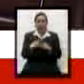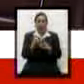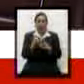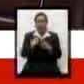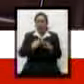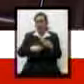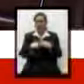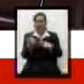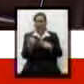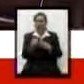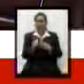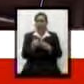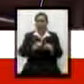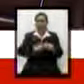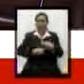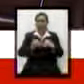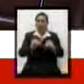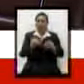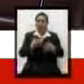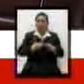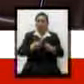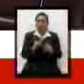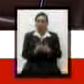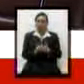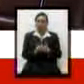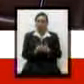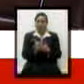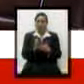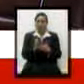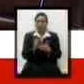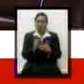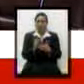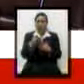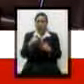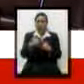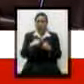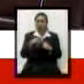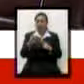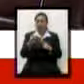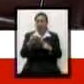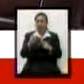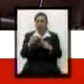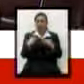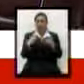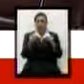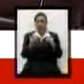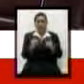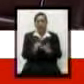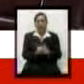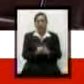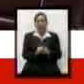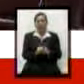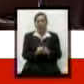de exportación, transformación, industria, comercialización y servicios CETICOS. Esta propuesta, señor